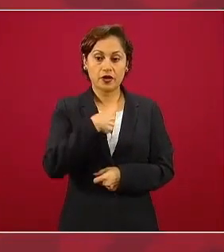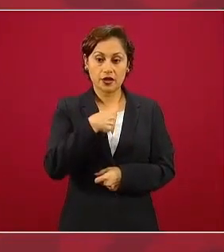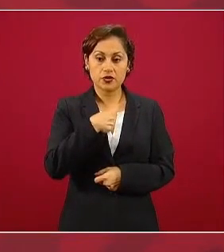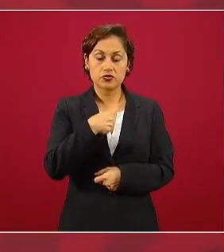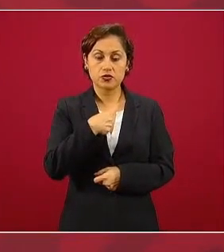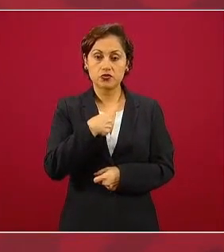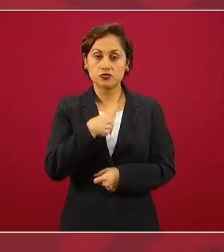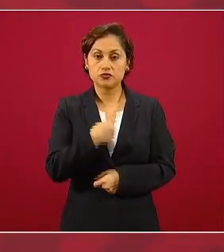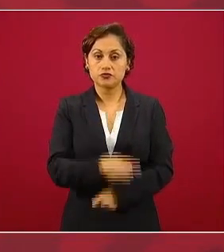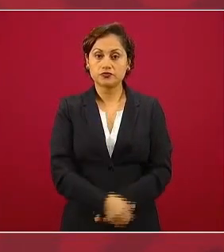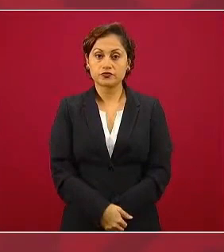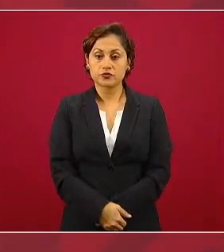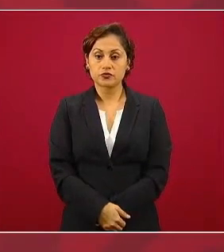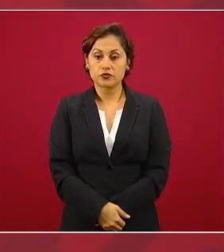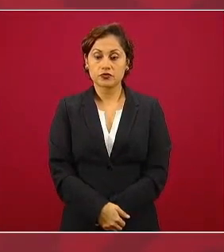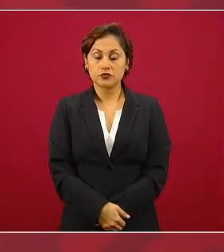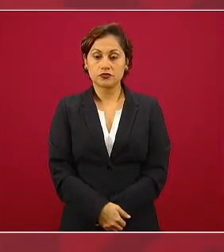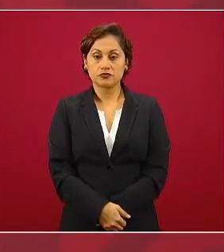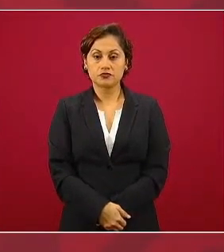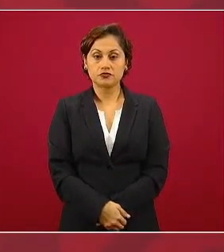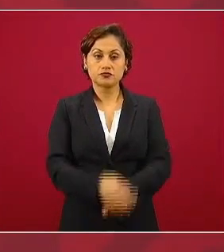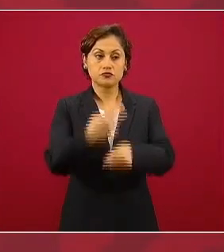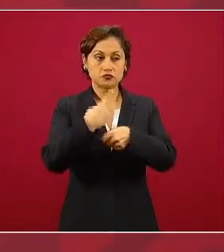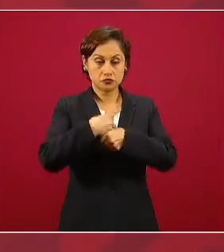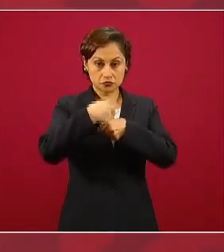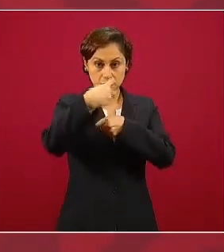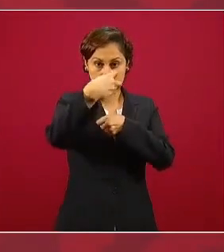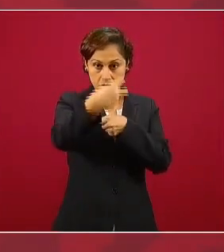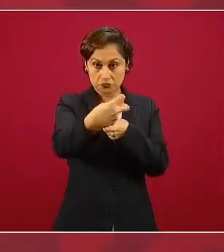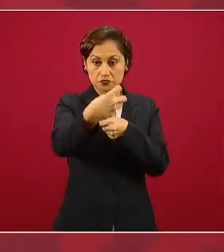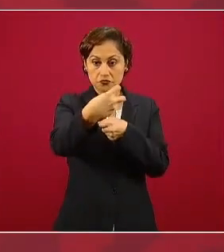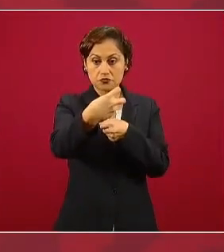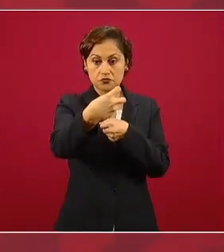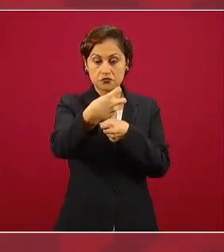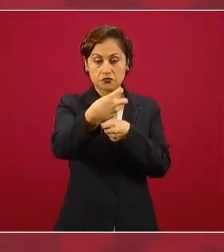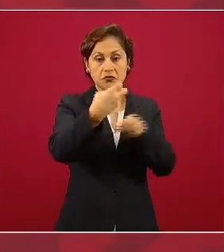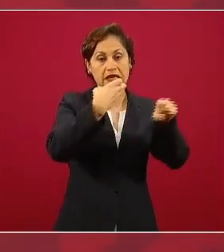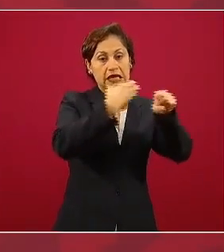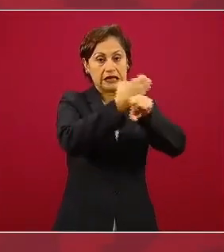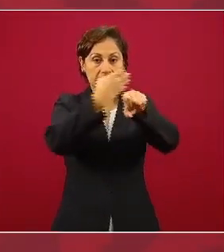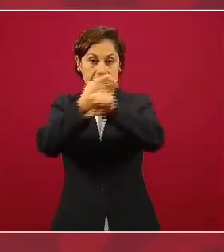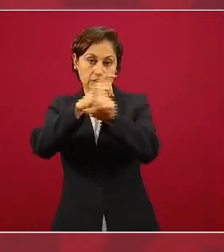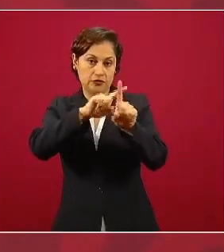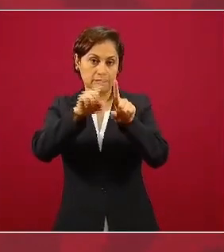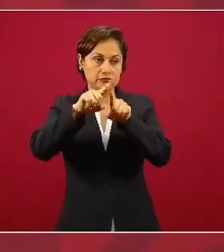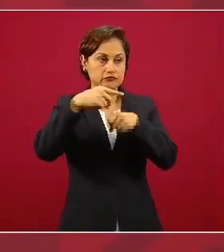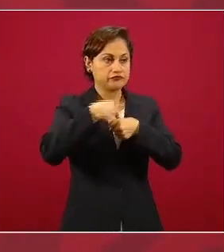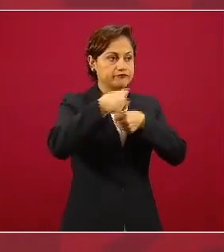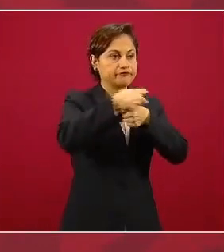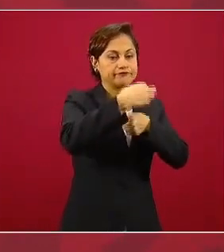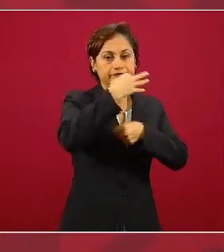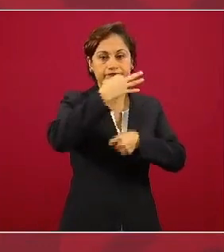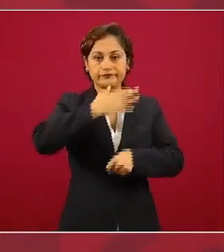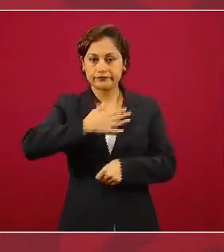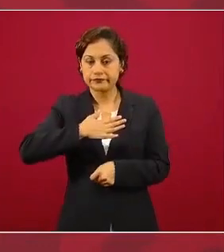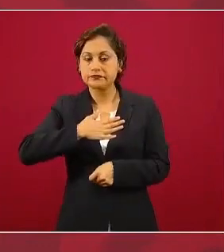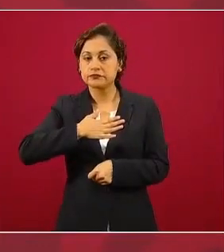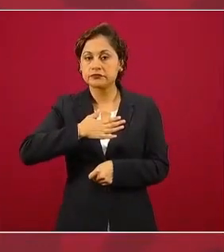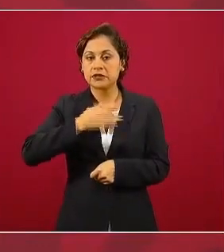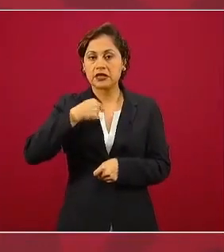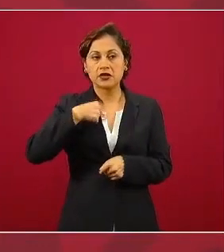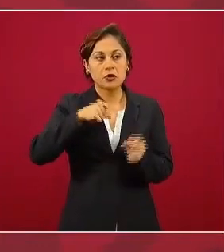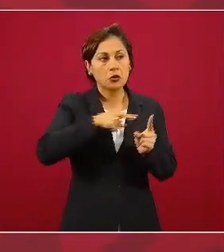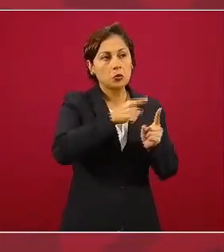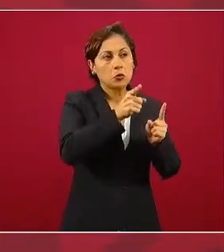tengo invitación para ir a varios estados y tengo como 3 posibles